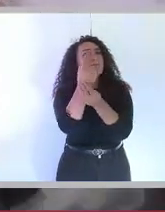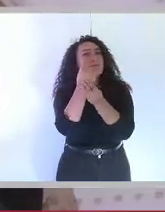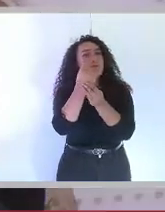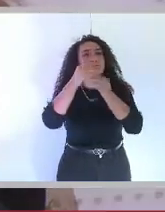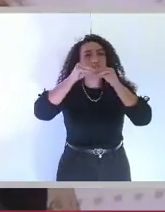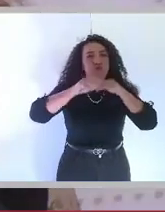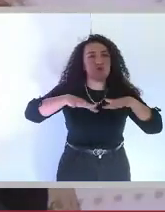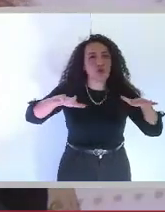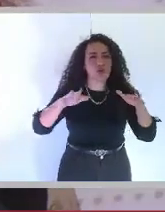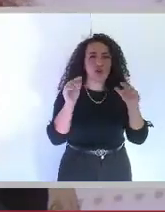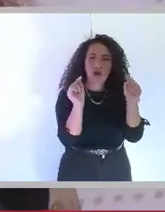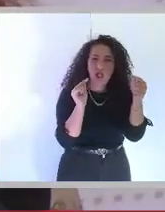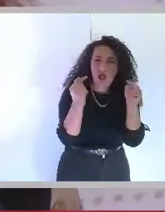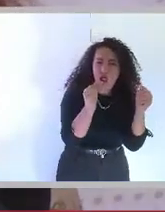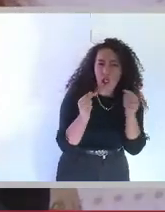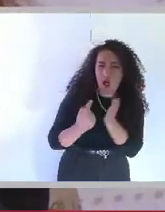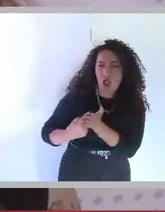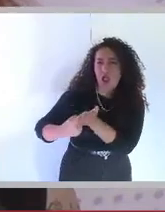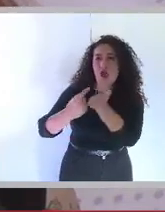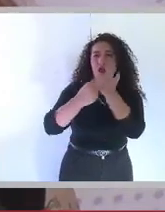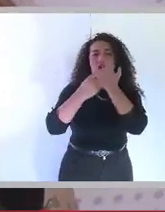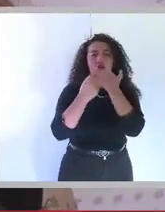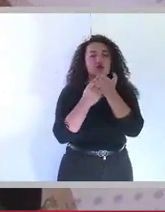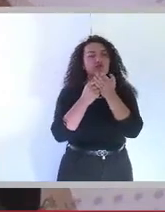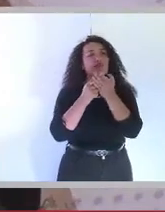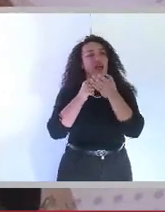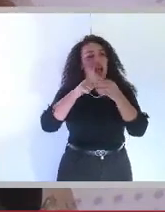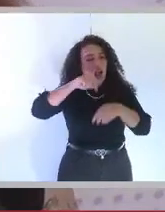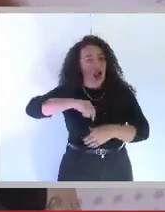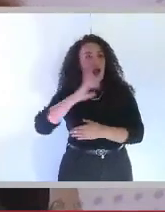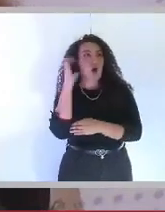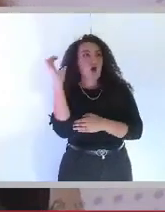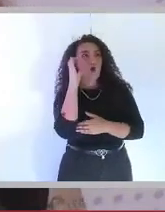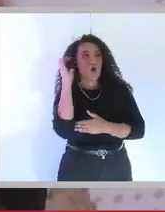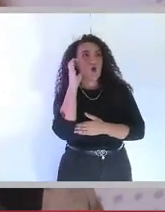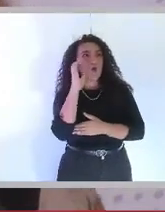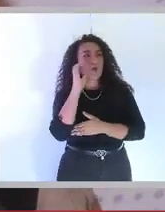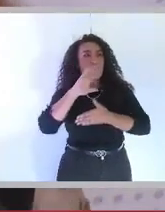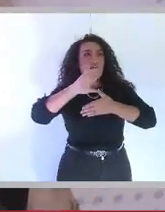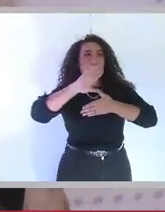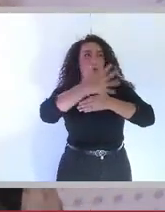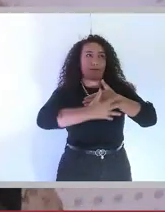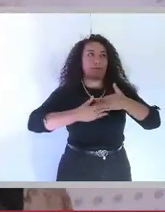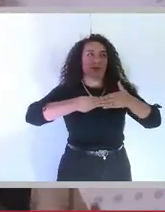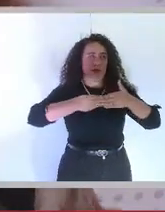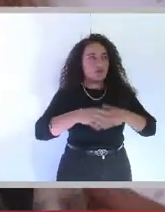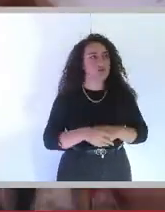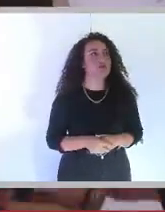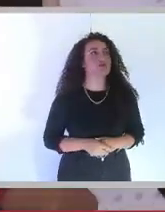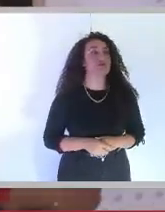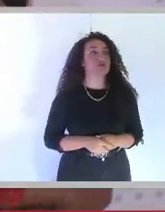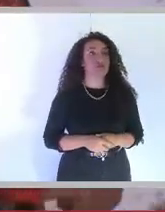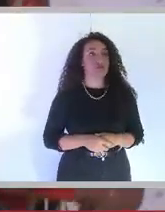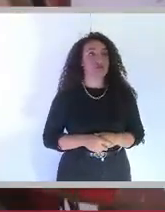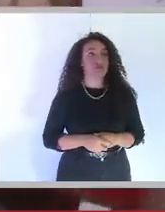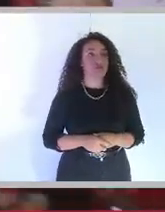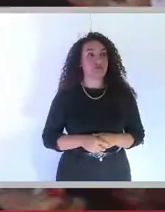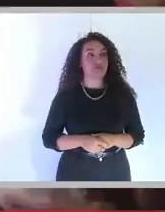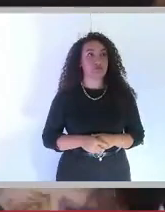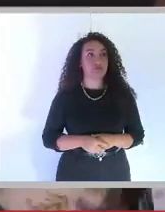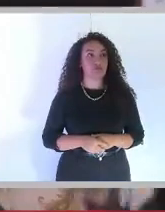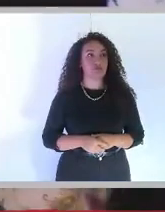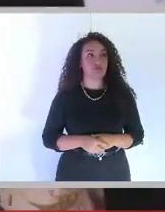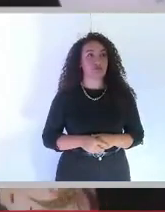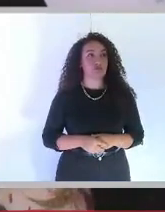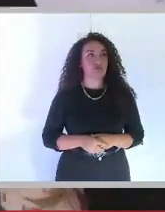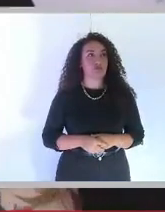para Colombia y América Latina. Por eso estamos acá con unos de los aliados